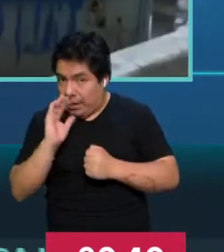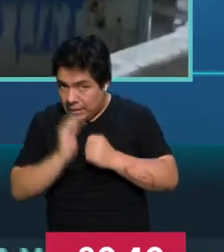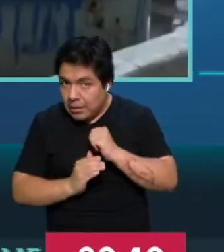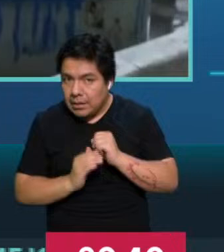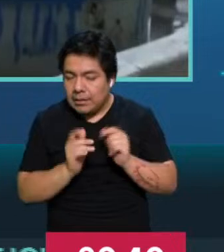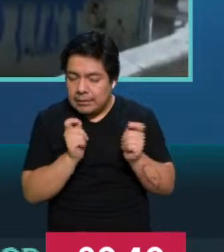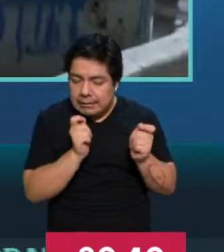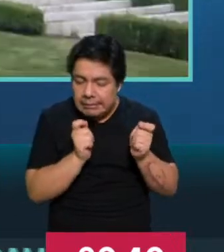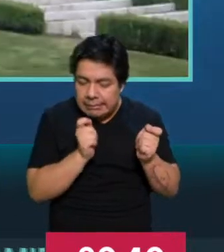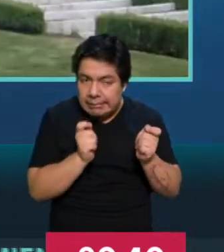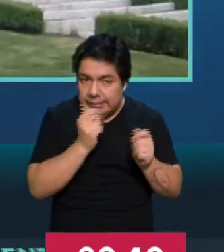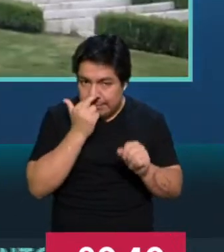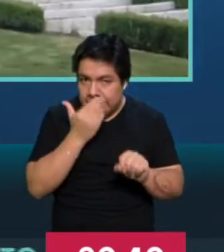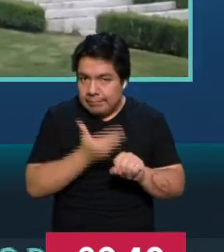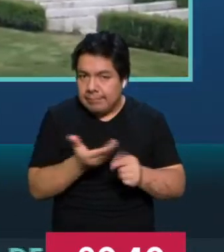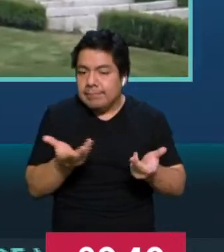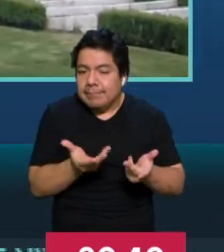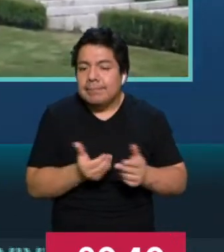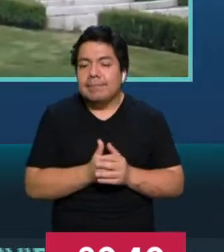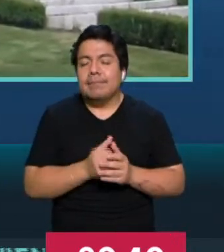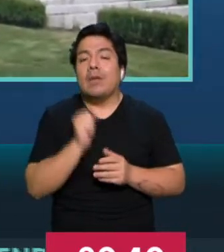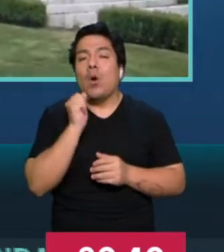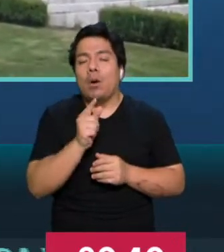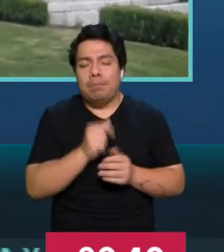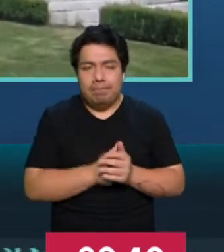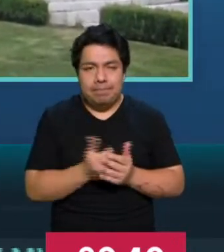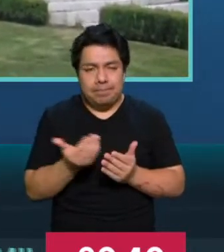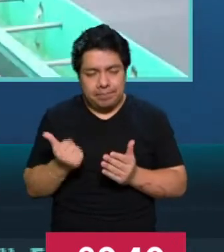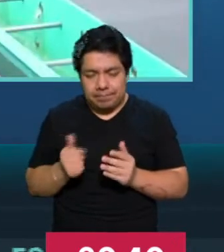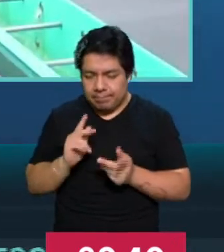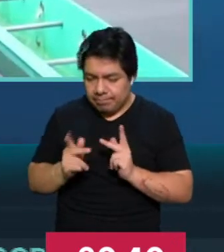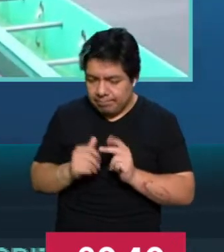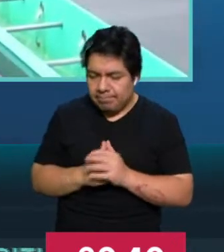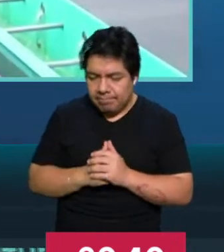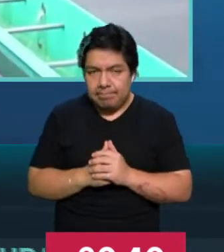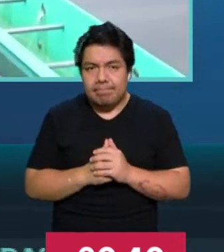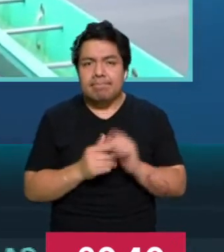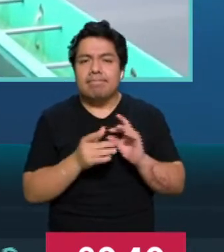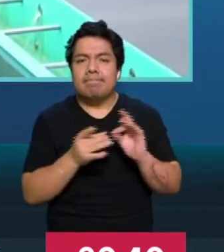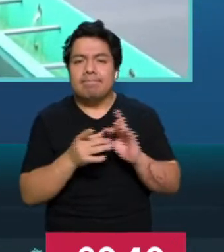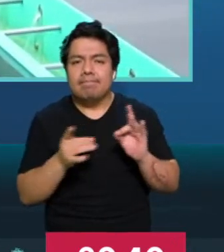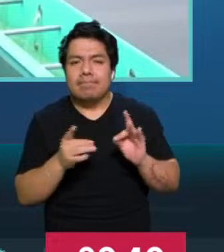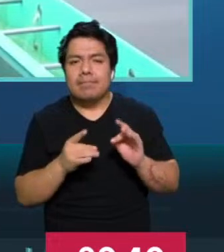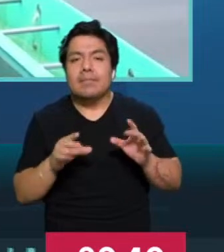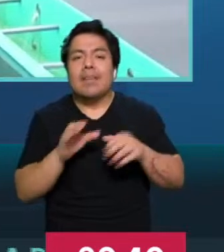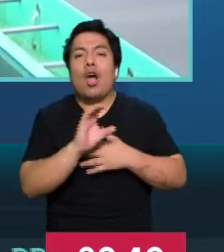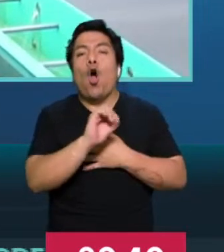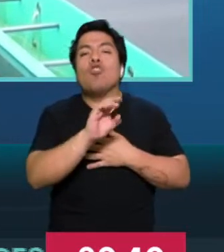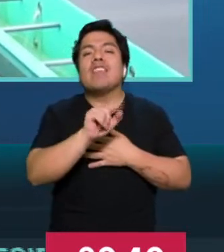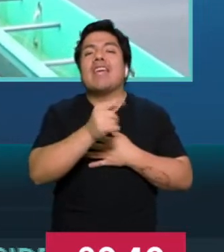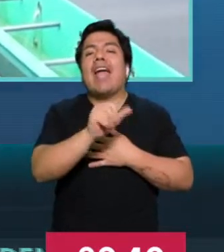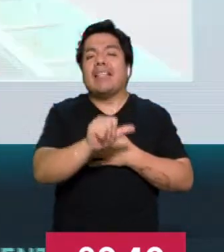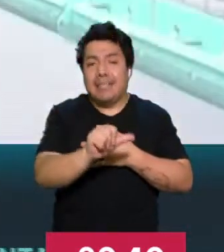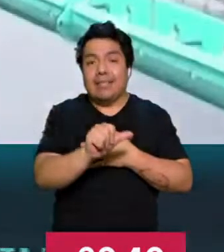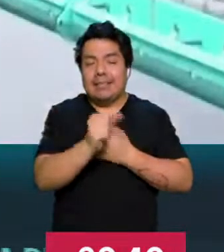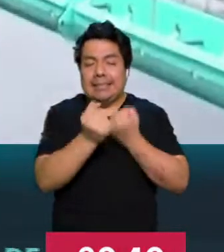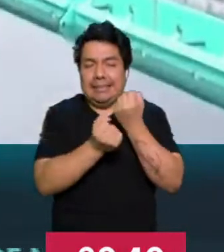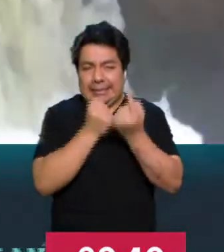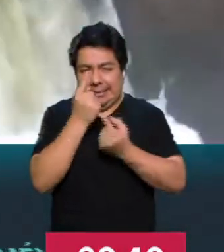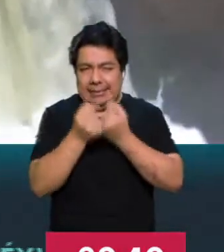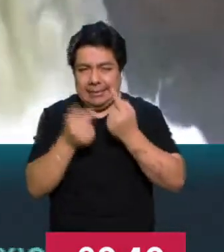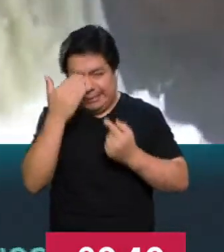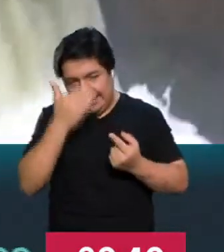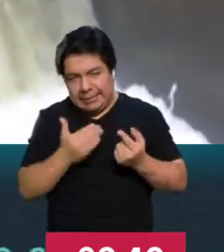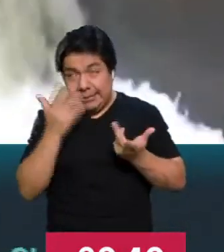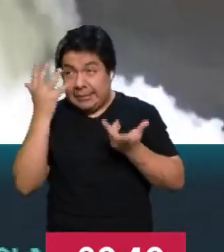manejar con muchísima responsabilidad. Claro, también platicábamos fuera del aire un poco esto de las contingencias ambientales que también se dan a causa precisamente de